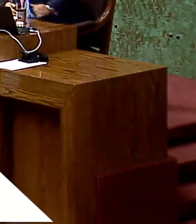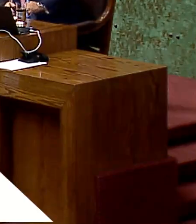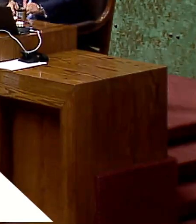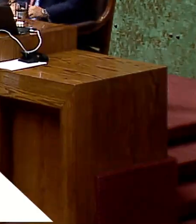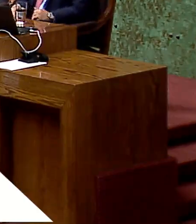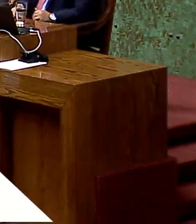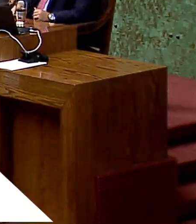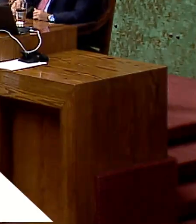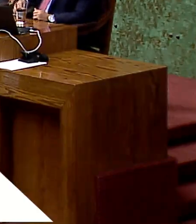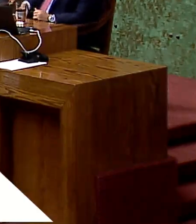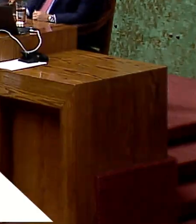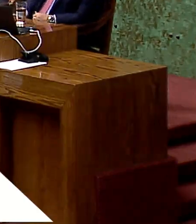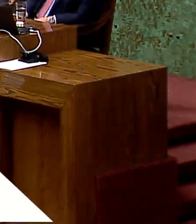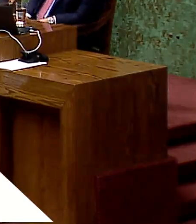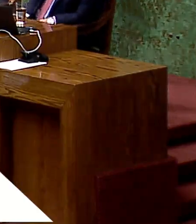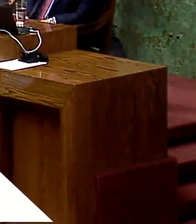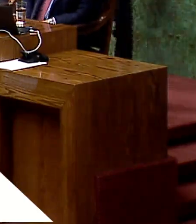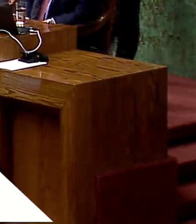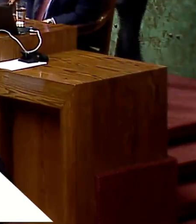pido